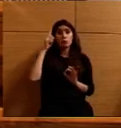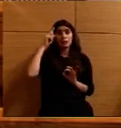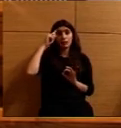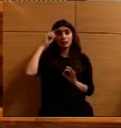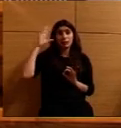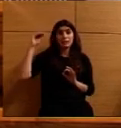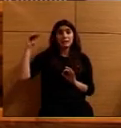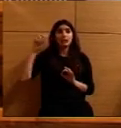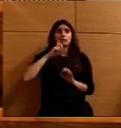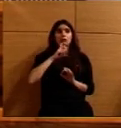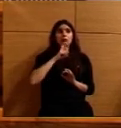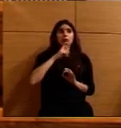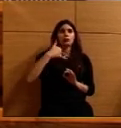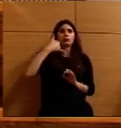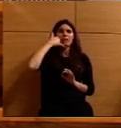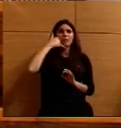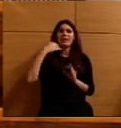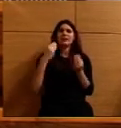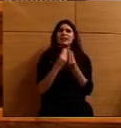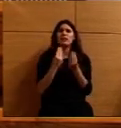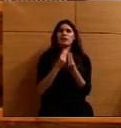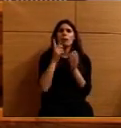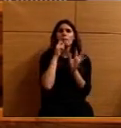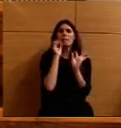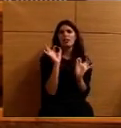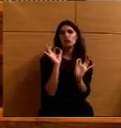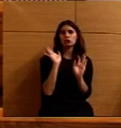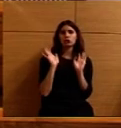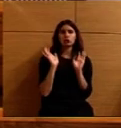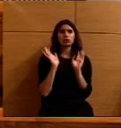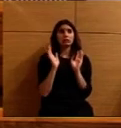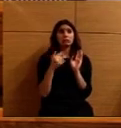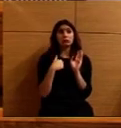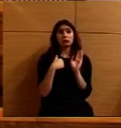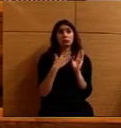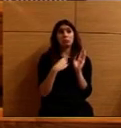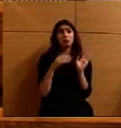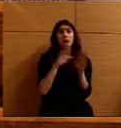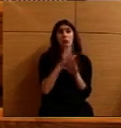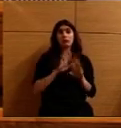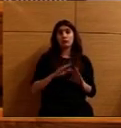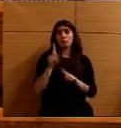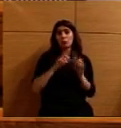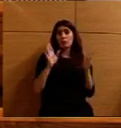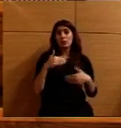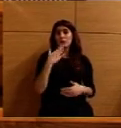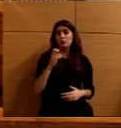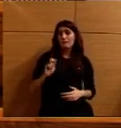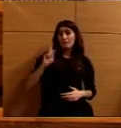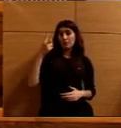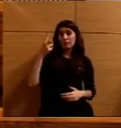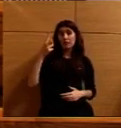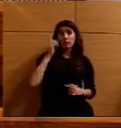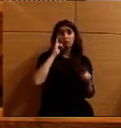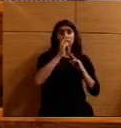llamada aparece como teléfono no deseado o peligroso. Lo digo por si igual soy yo el último, que no hay ningún problema, pero si igual han